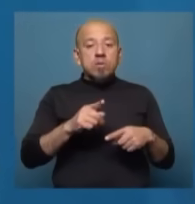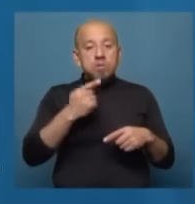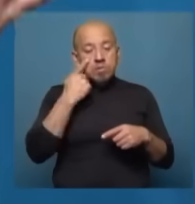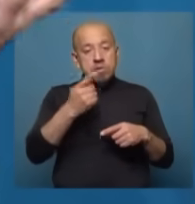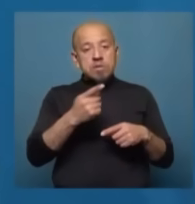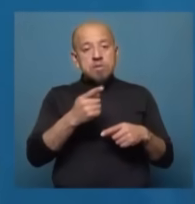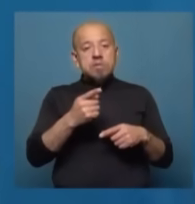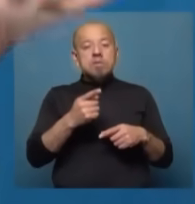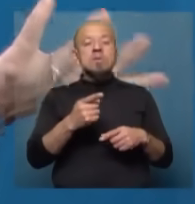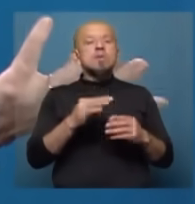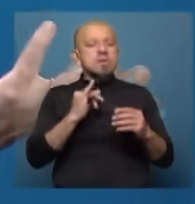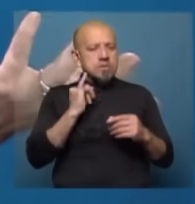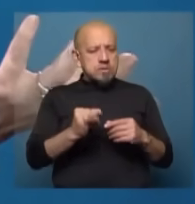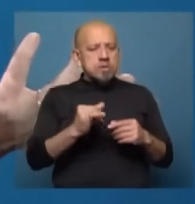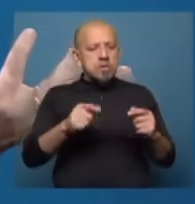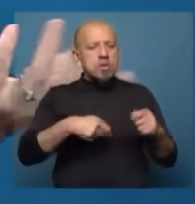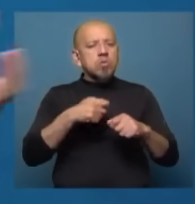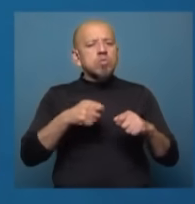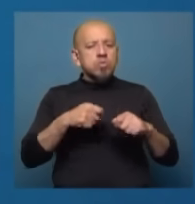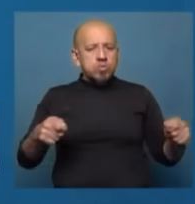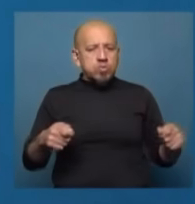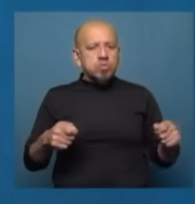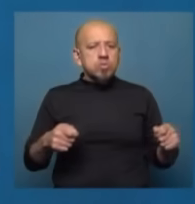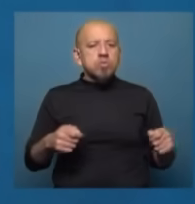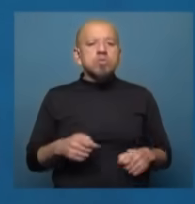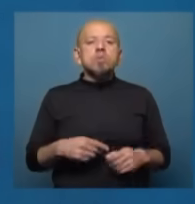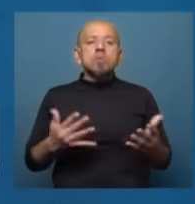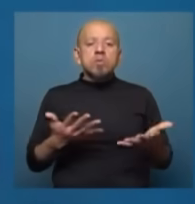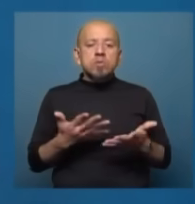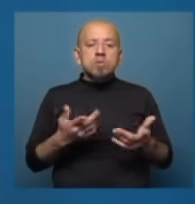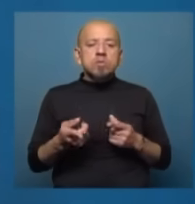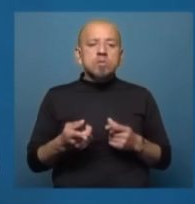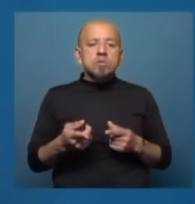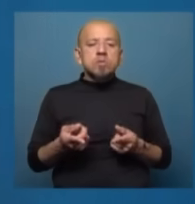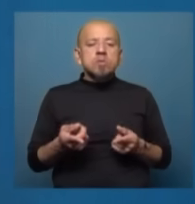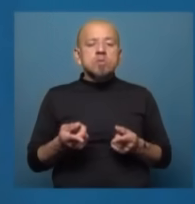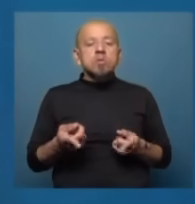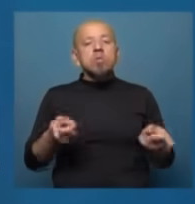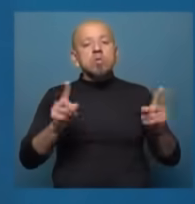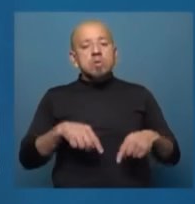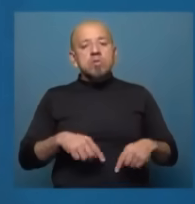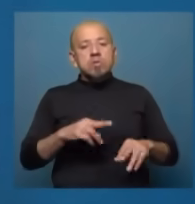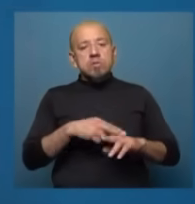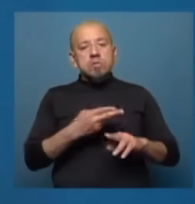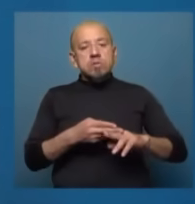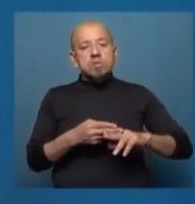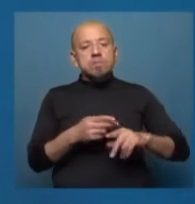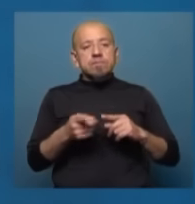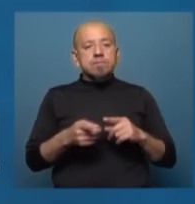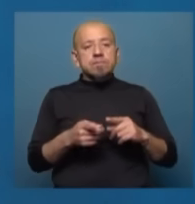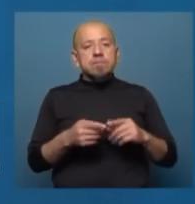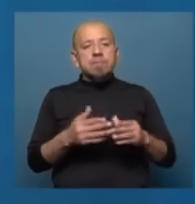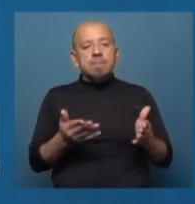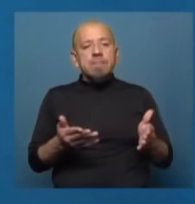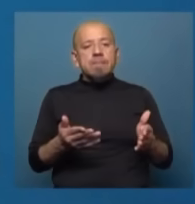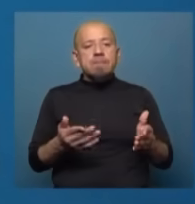todo es esa la conclusión igual ahora en el y vuelvo siempre al a los imputados en los imputados